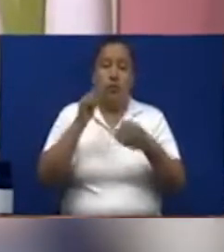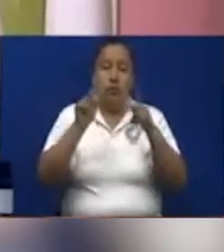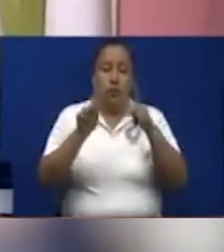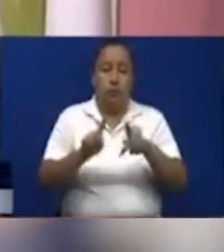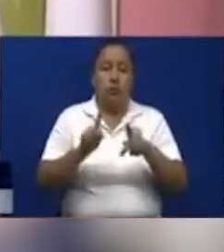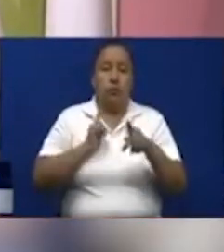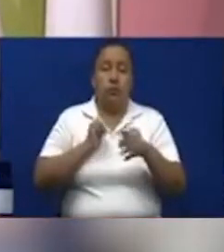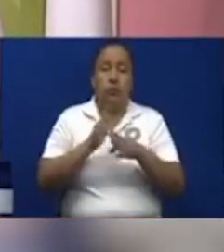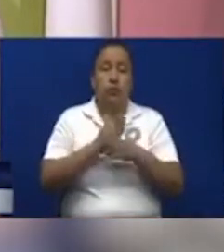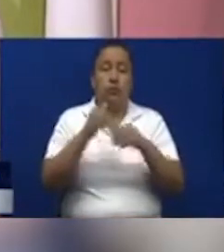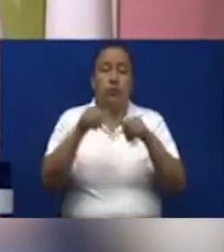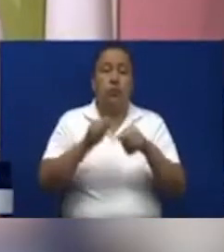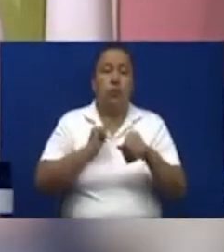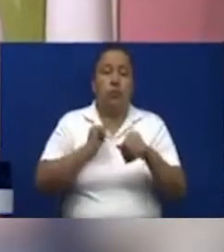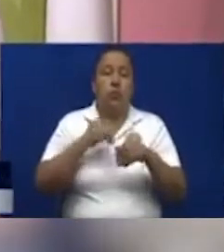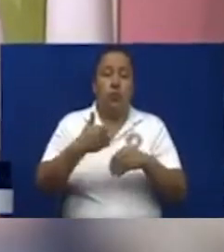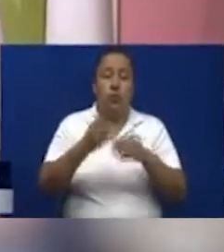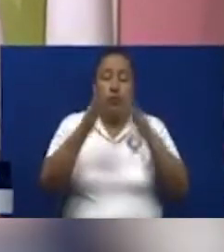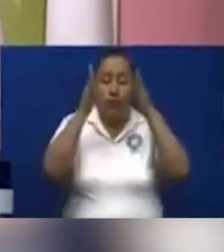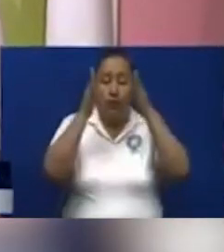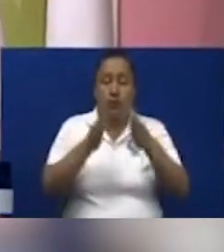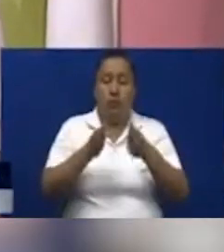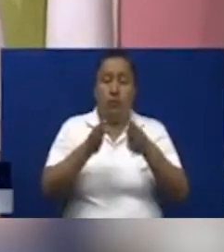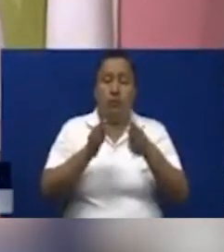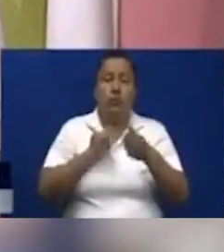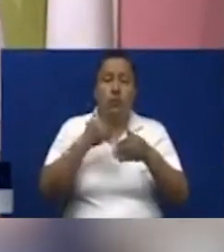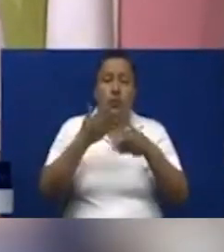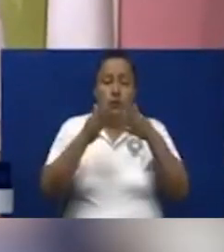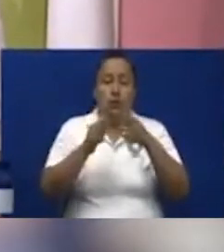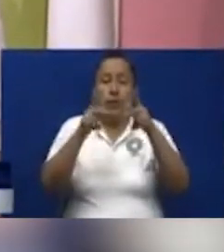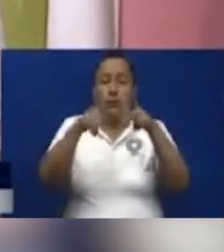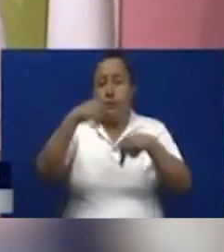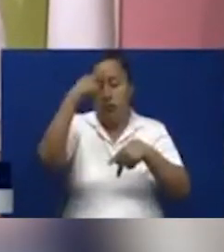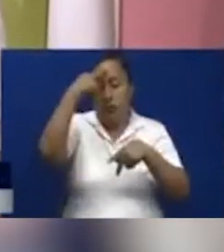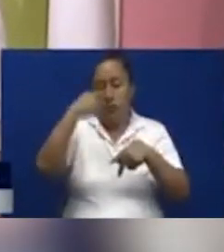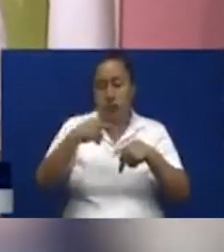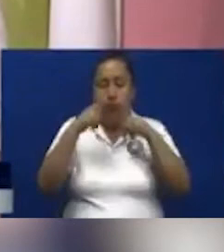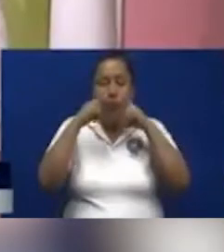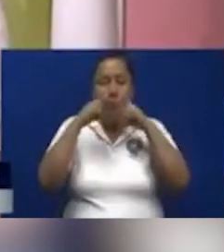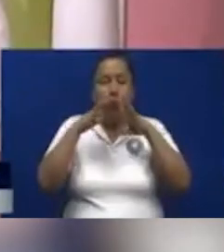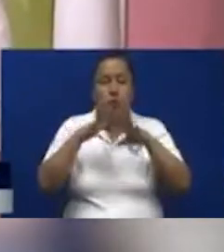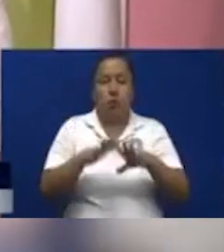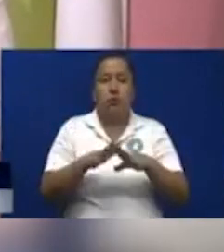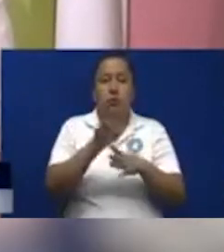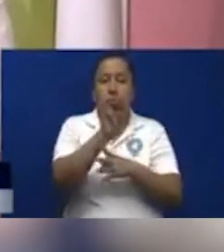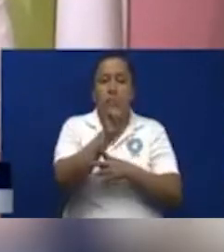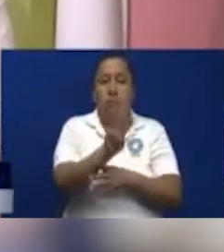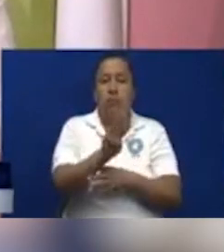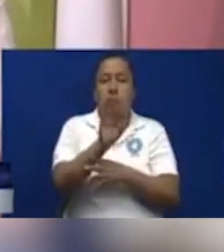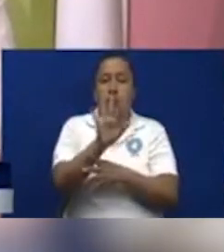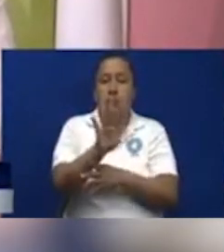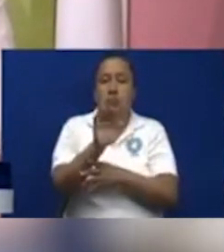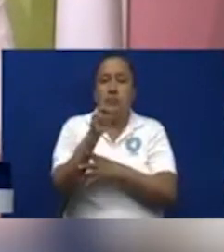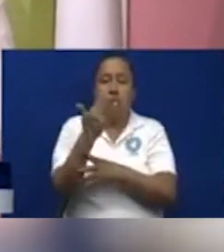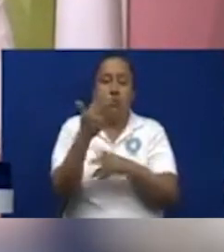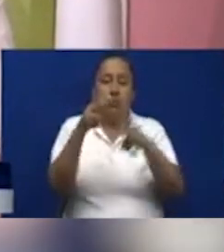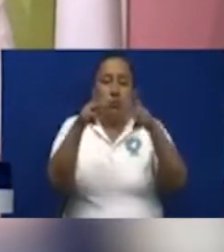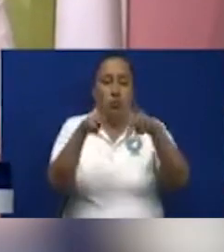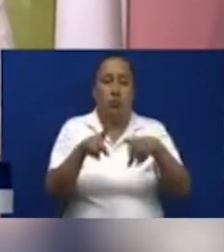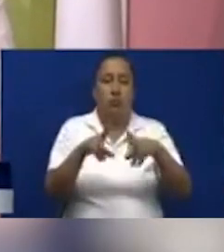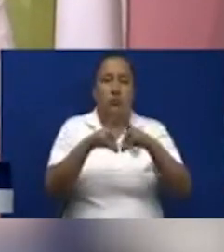de junio, hemos atendido y dado seguimiento responsable y cuidadoso a 359 nicaragüenses